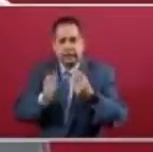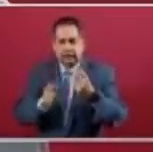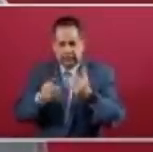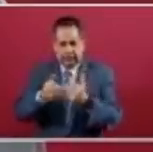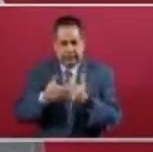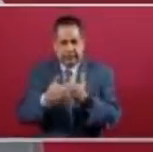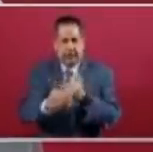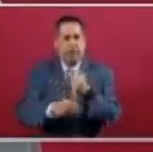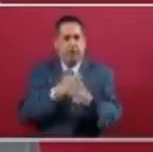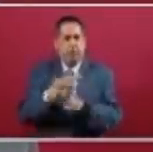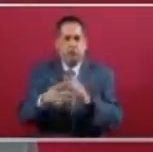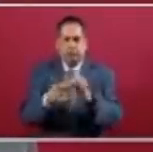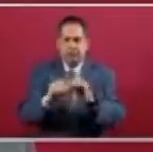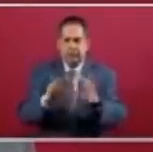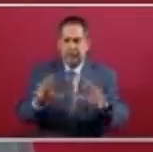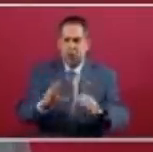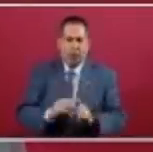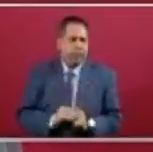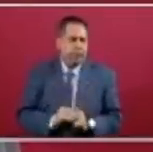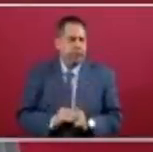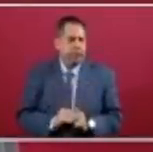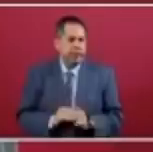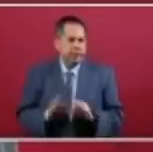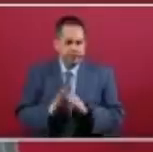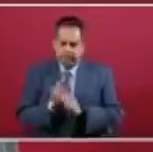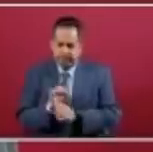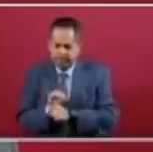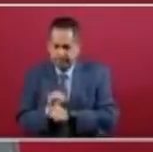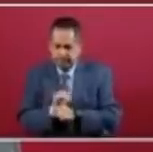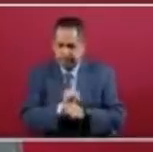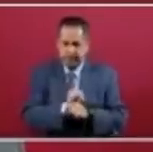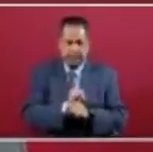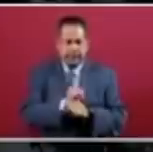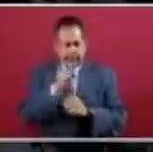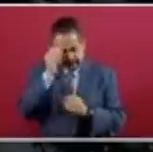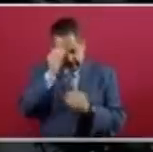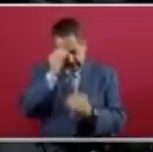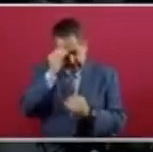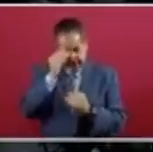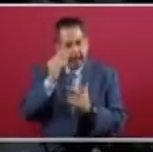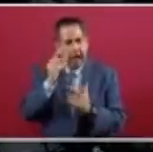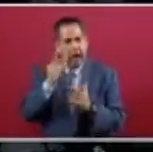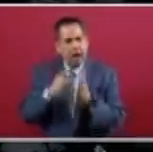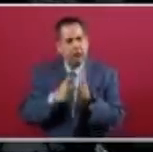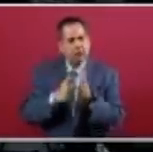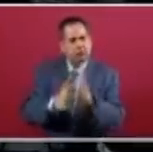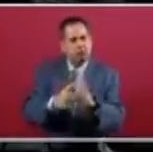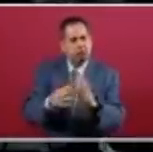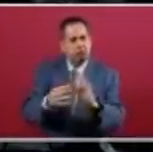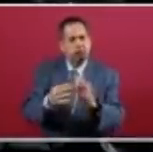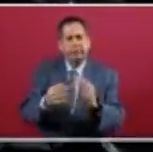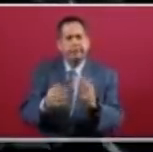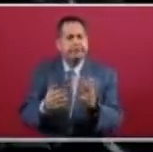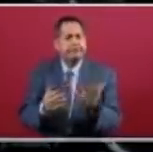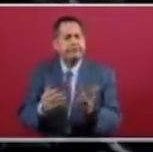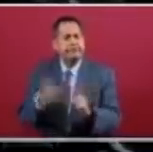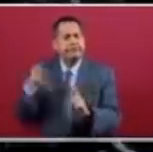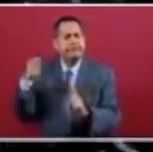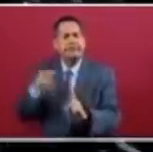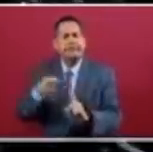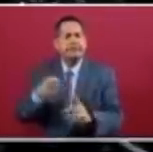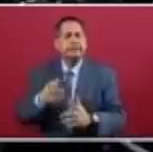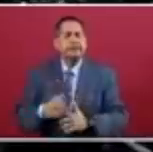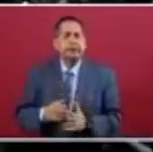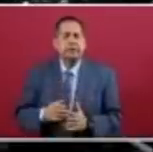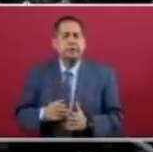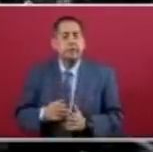este proceso de análisis y de reflexión que tiene que ver